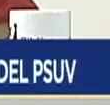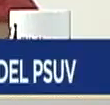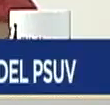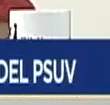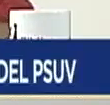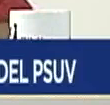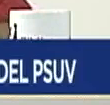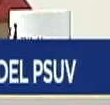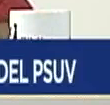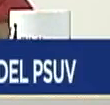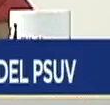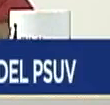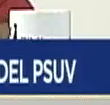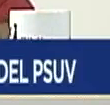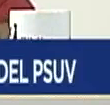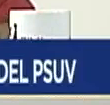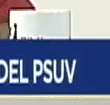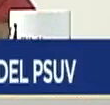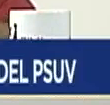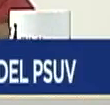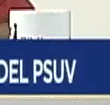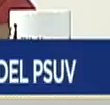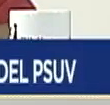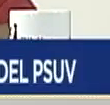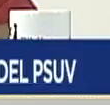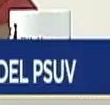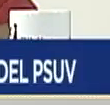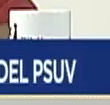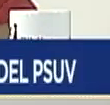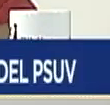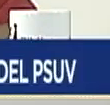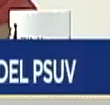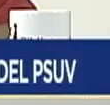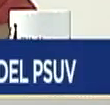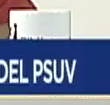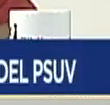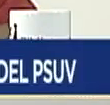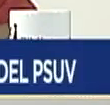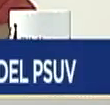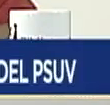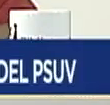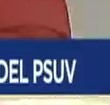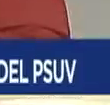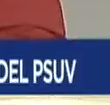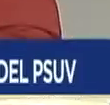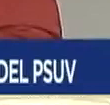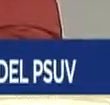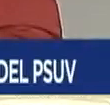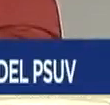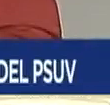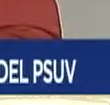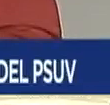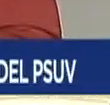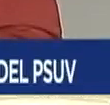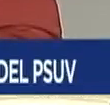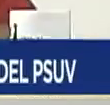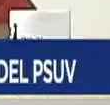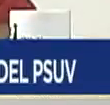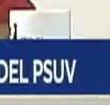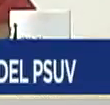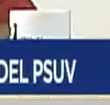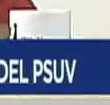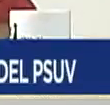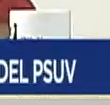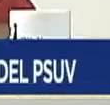denuncia del jefe de defensa del señor Trump con respecto a las invasiones, a la invasión que estaba preparándose